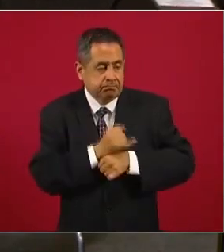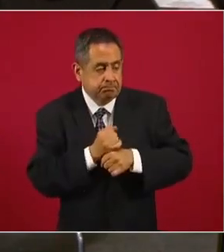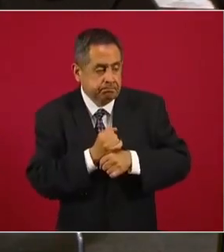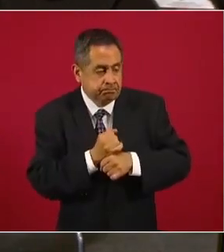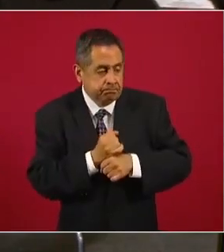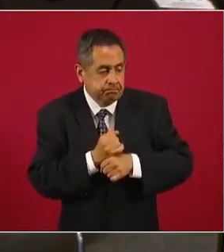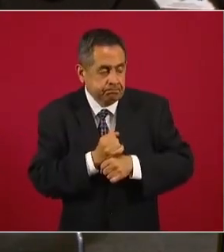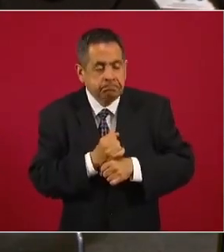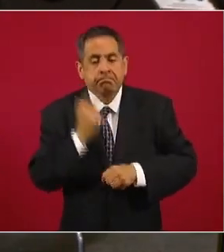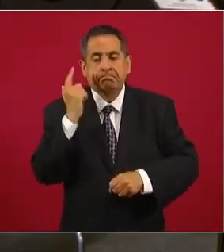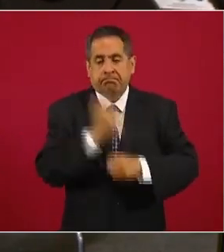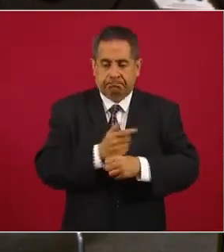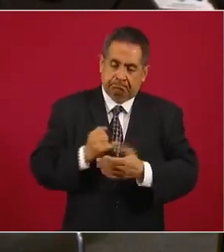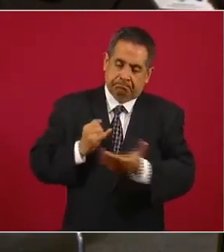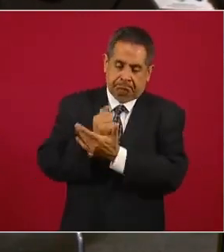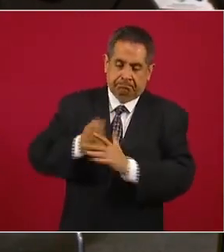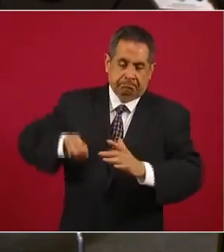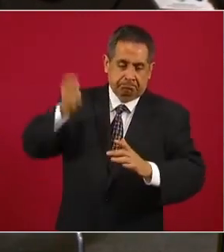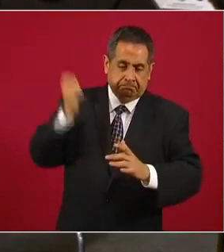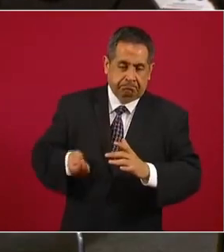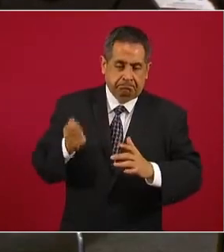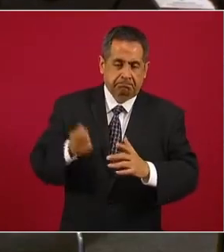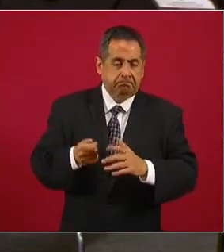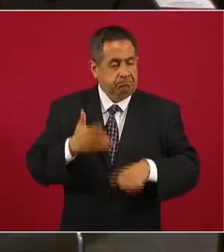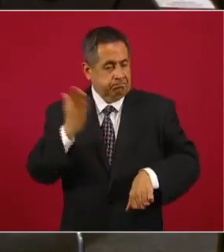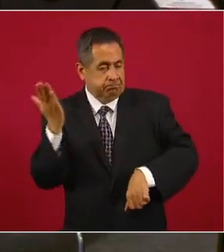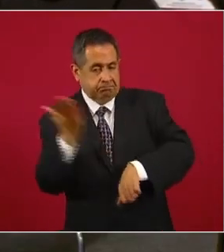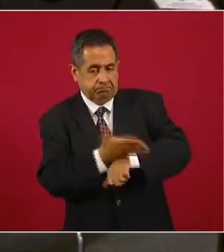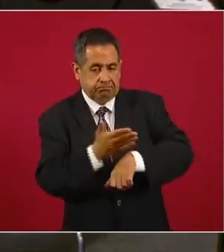decidir lo que procedía, si venía una